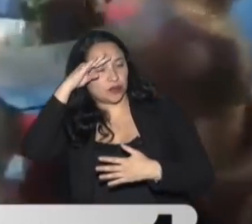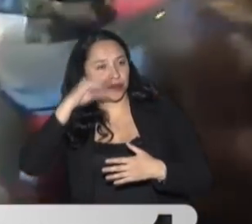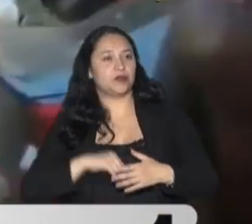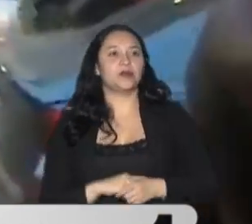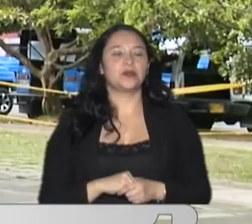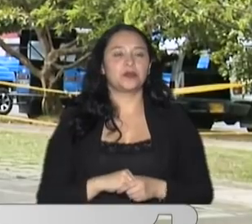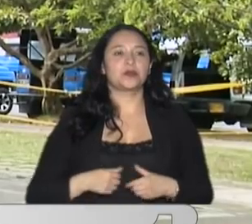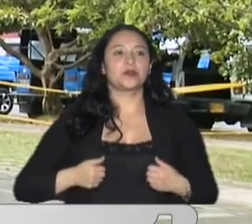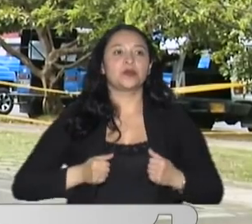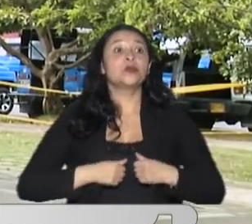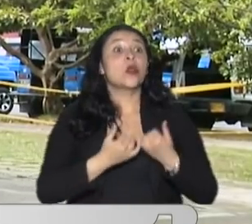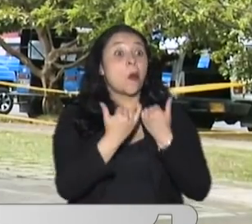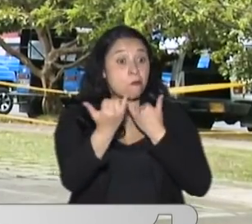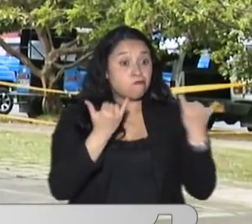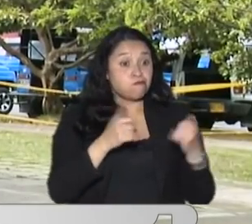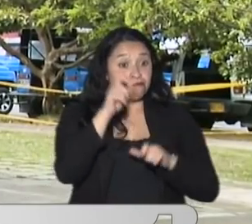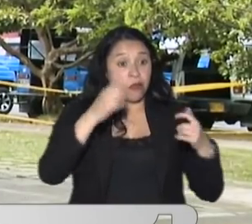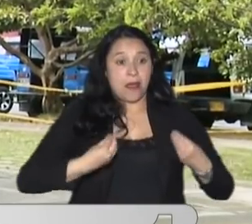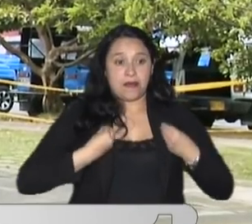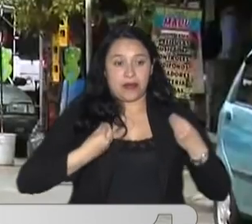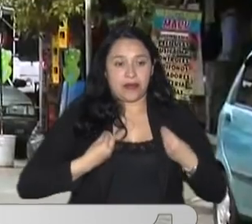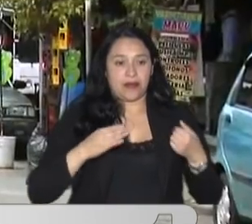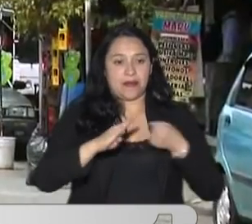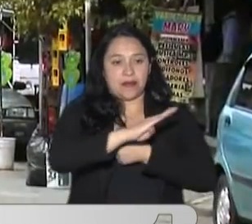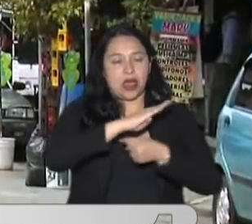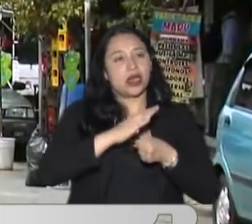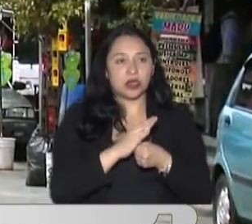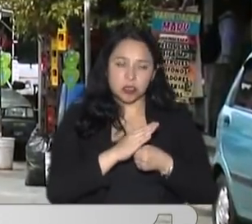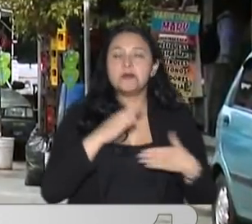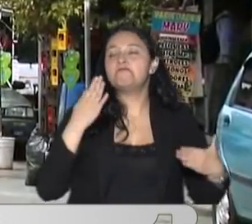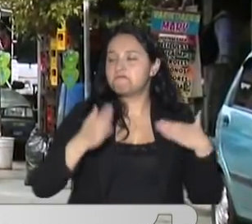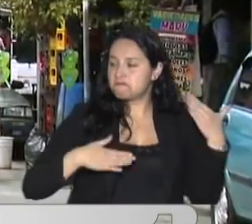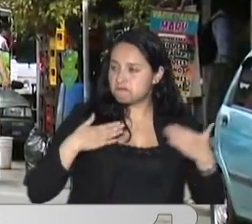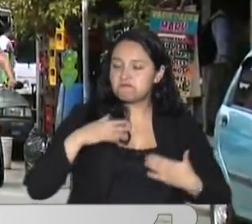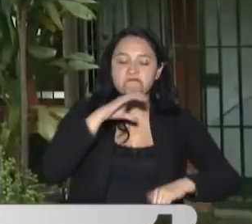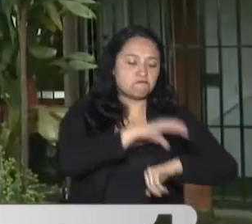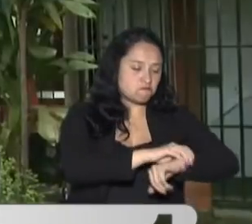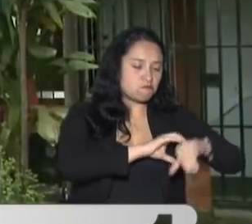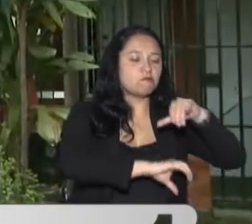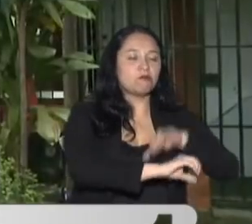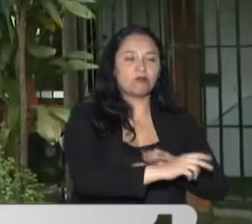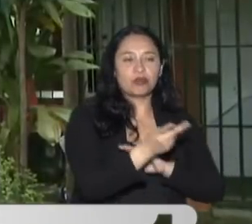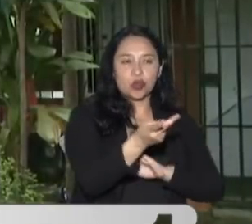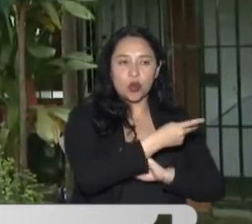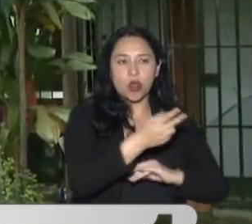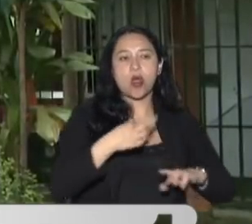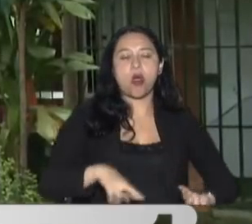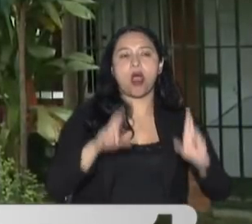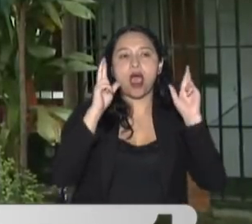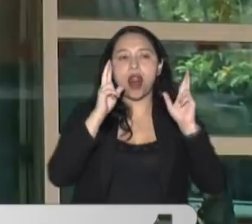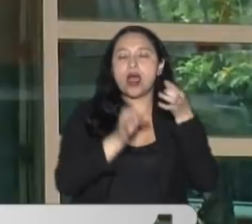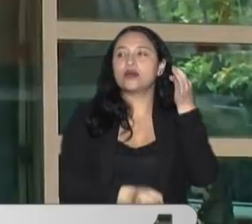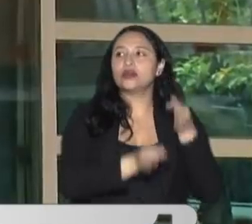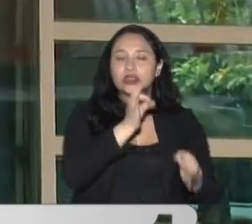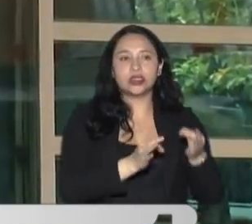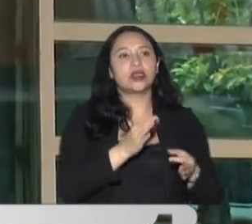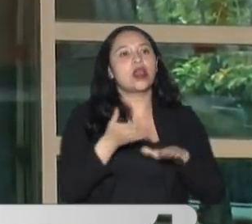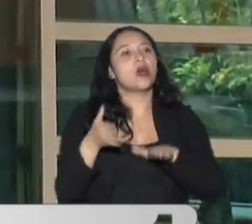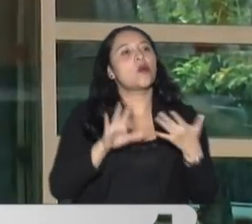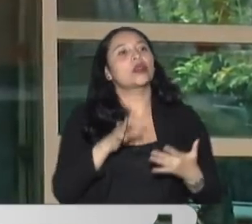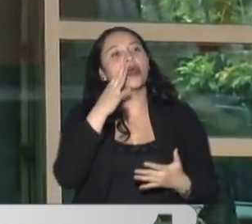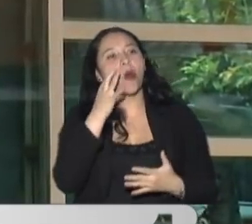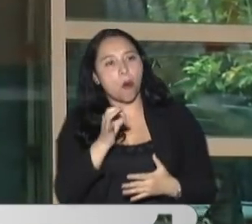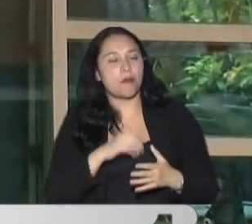policía. Habitantes del barrio Llano Verde celebran el resultado y esperan que se haga justicia por la muerte de Janner Díaz Hernández.